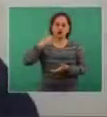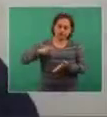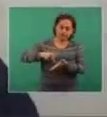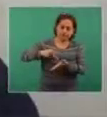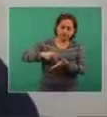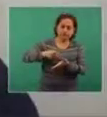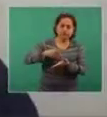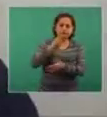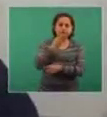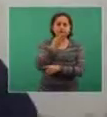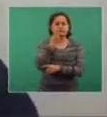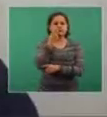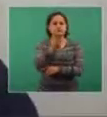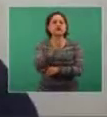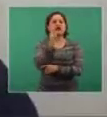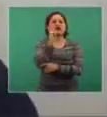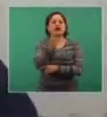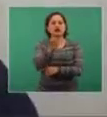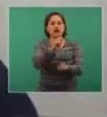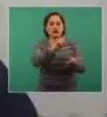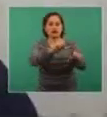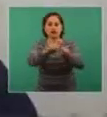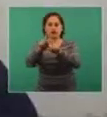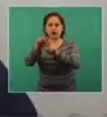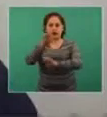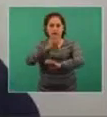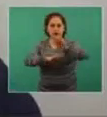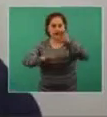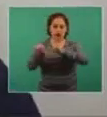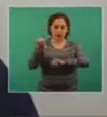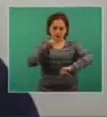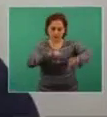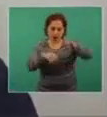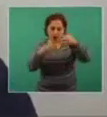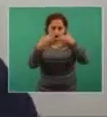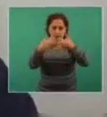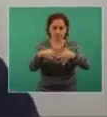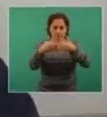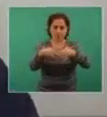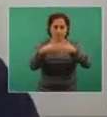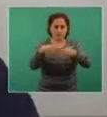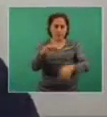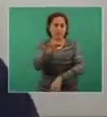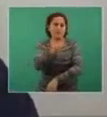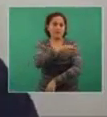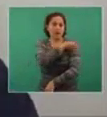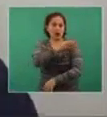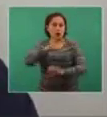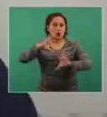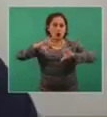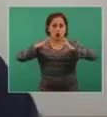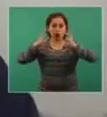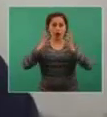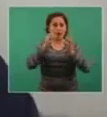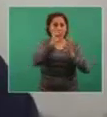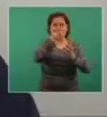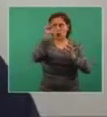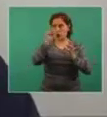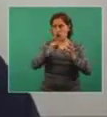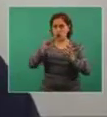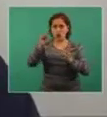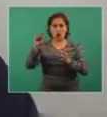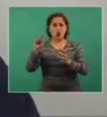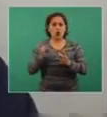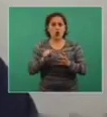este momento las diferentes farmacéuticas, los diferentes fabricantes de vacunas en el mundo no cuentan con la suficiencia para